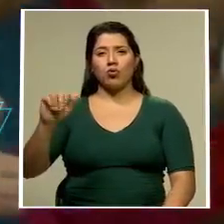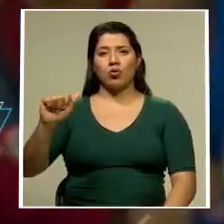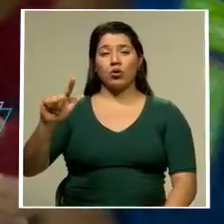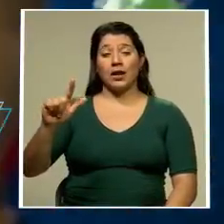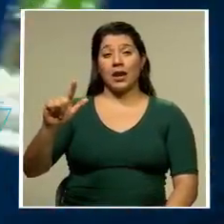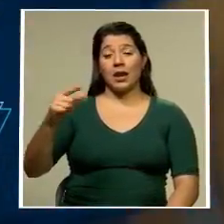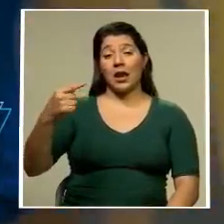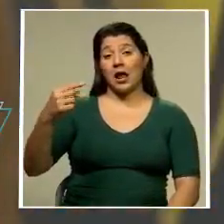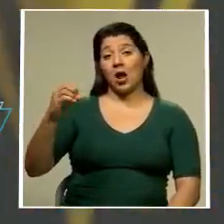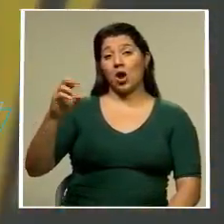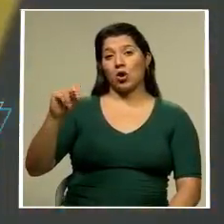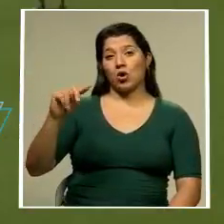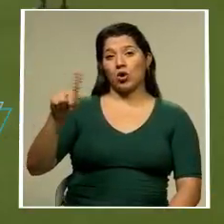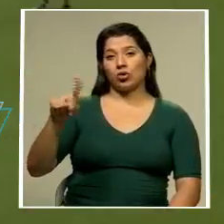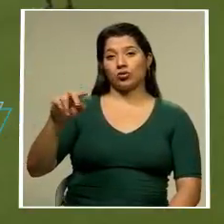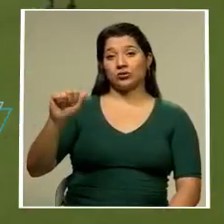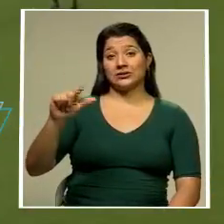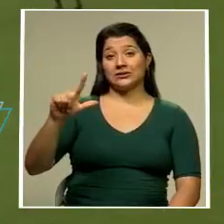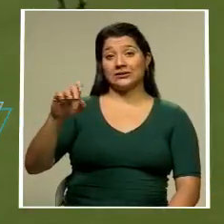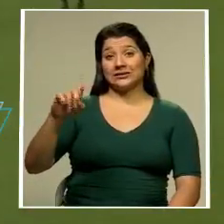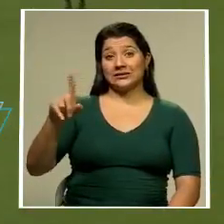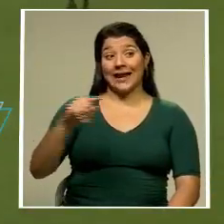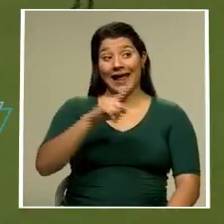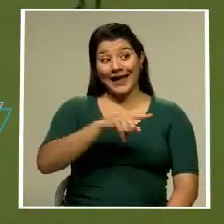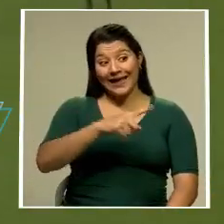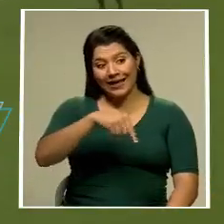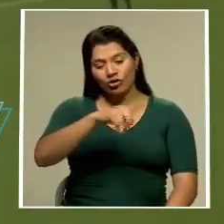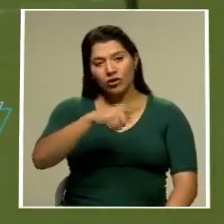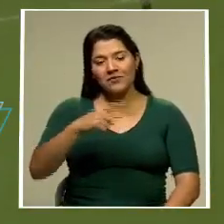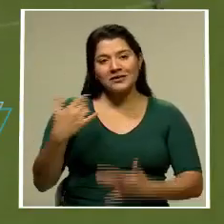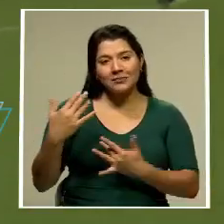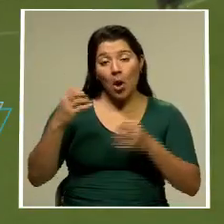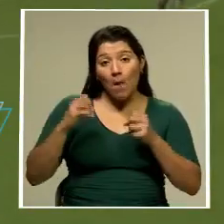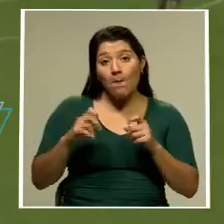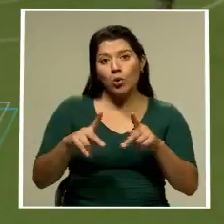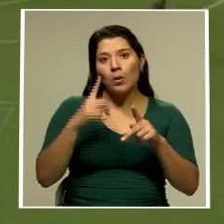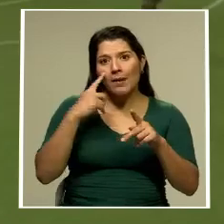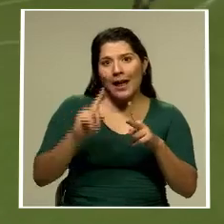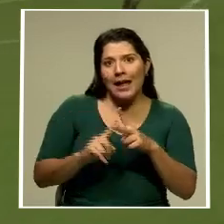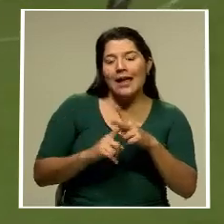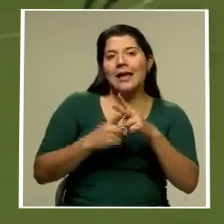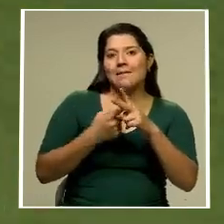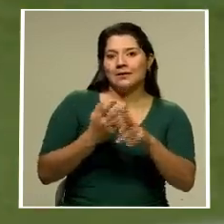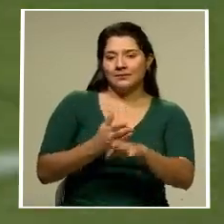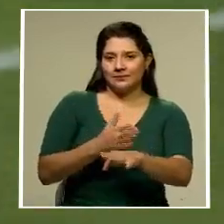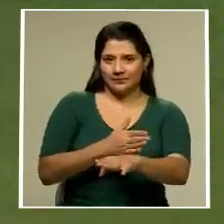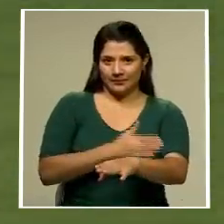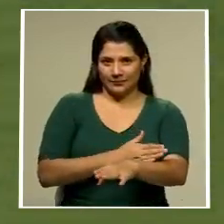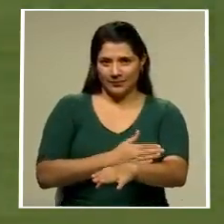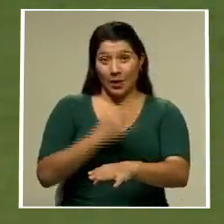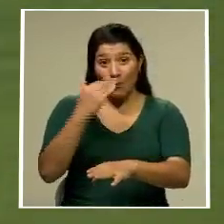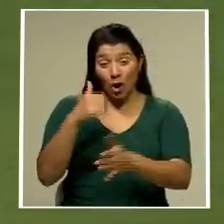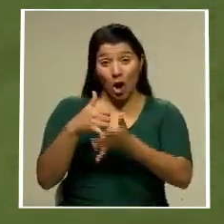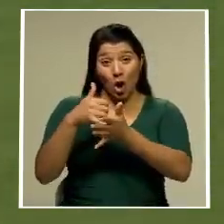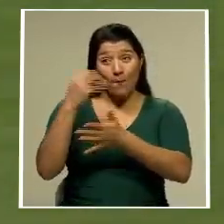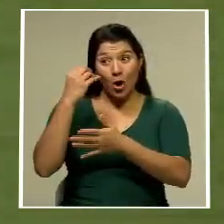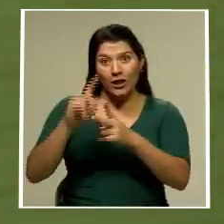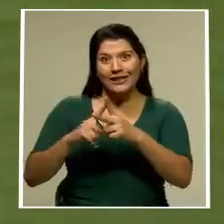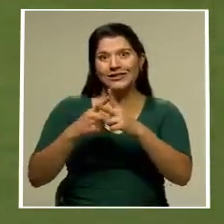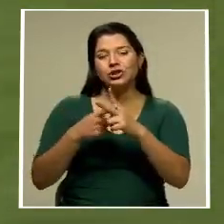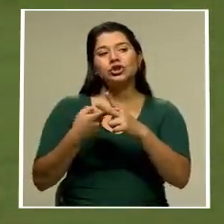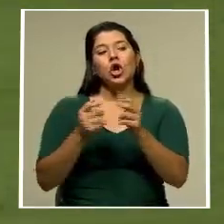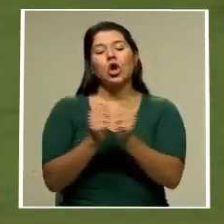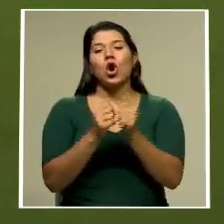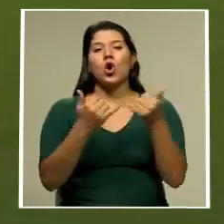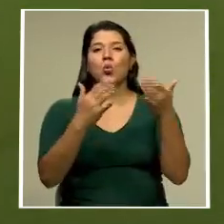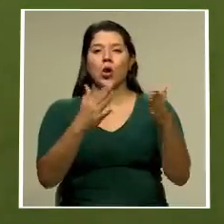figuras tendrán que esperar su oportunidad para meterse en el 11 titular, ya que Suárez inició la Copa Oro con jugadores de mayor recorrido.